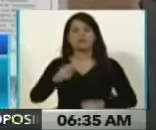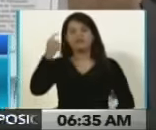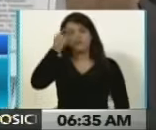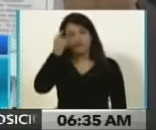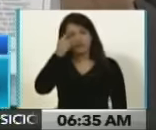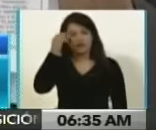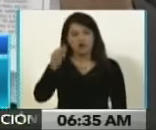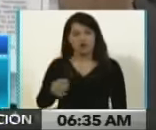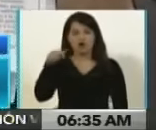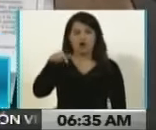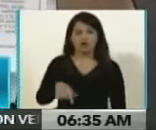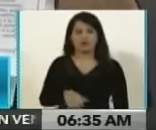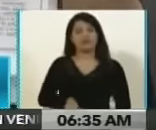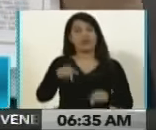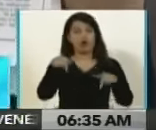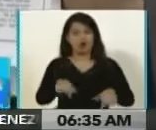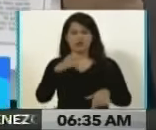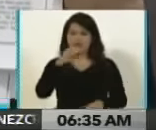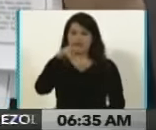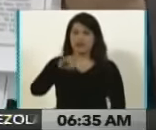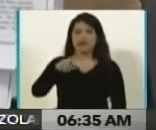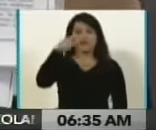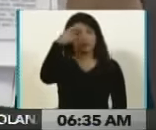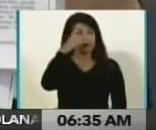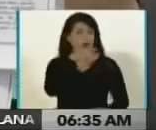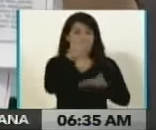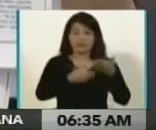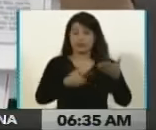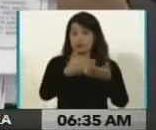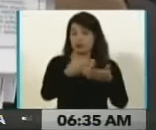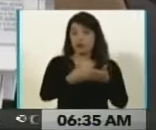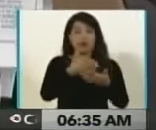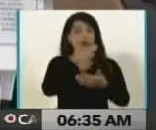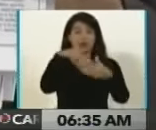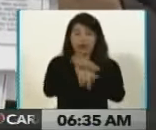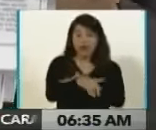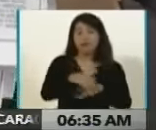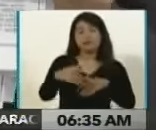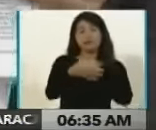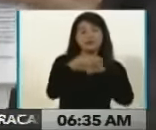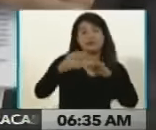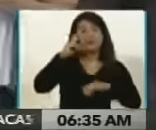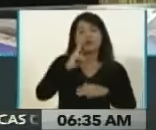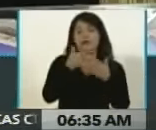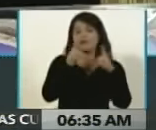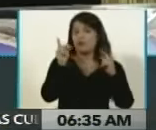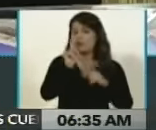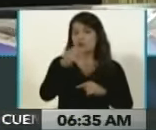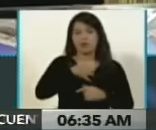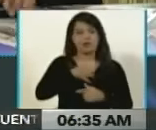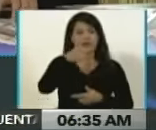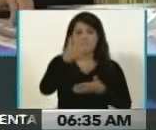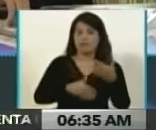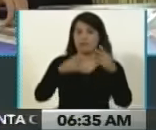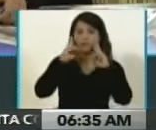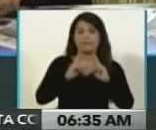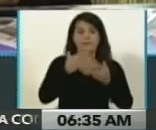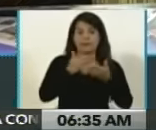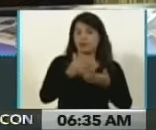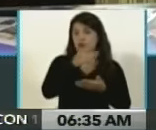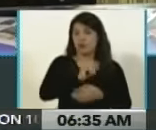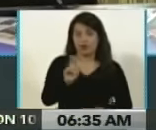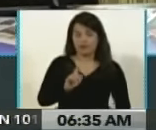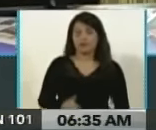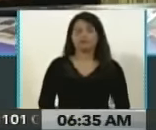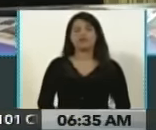hacia el Consejo Nacional Electoral, cuestión que no tienen permiso porque no pueden ingresar al municipio bolivariano Libertador. Pero de igual manera, el diario 2001